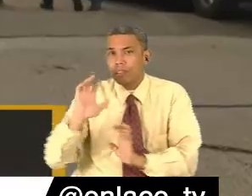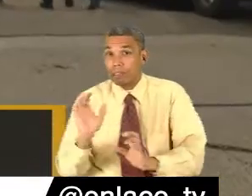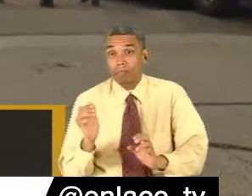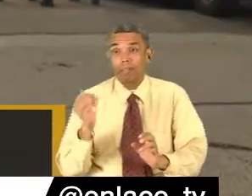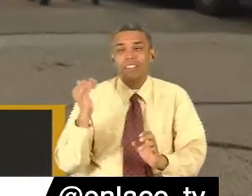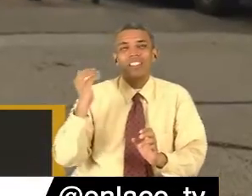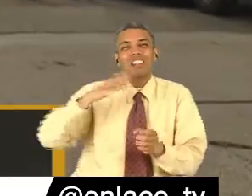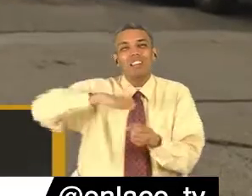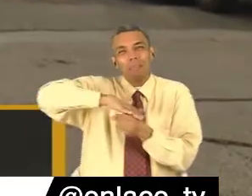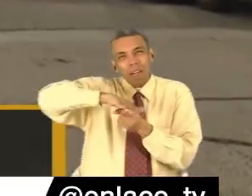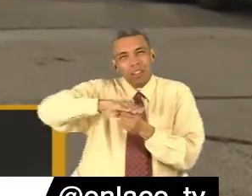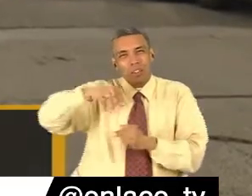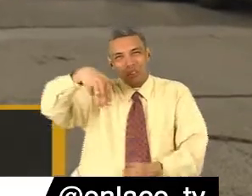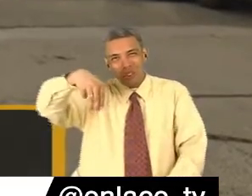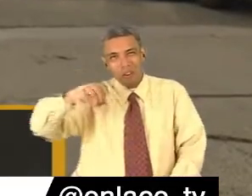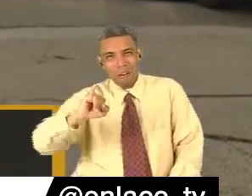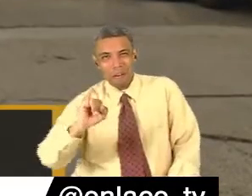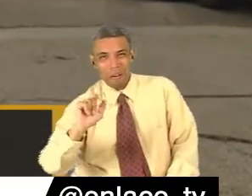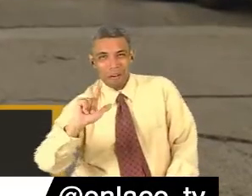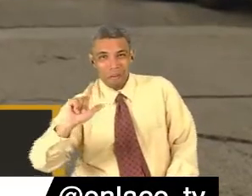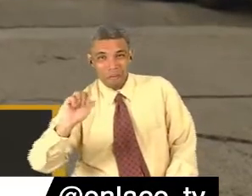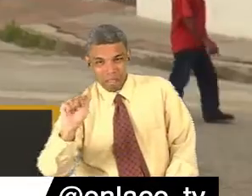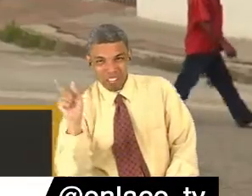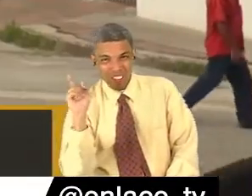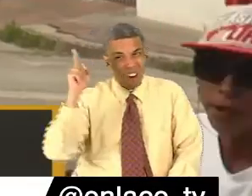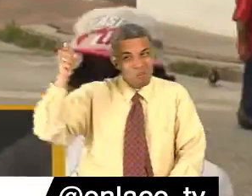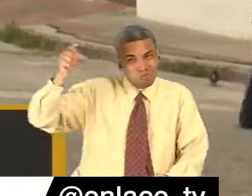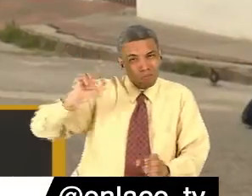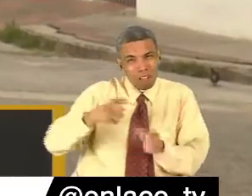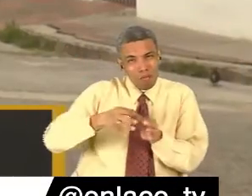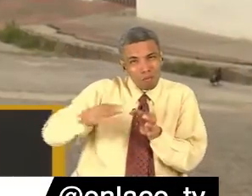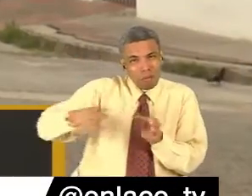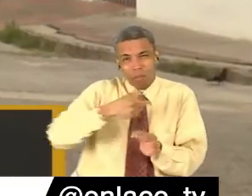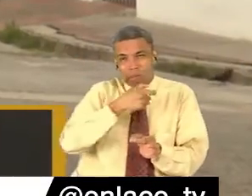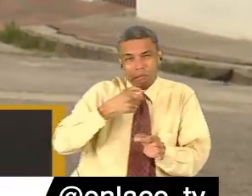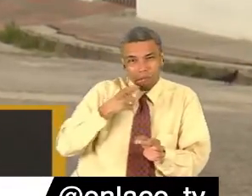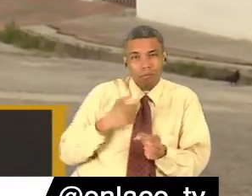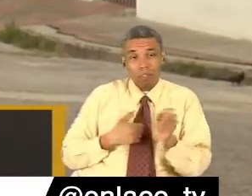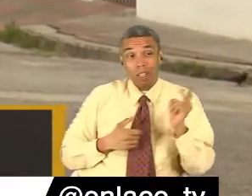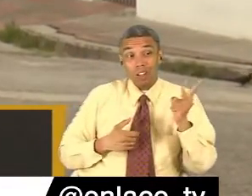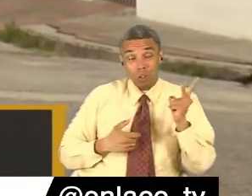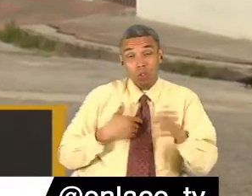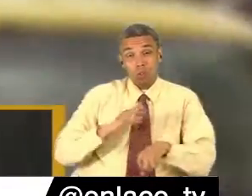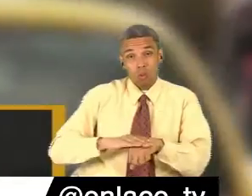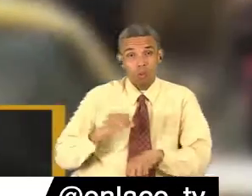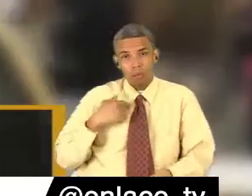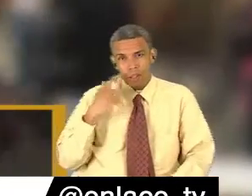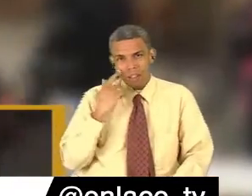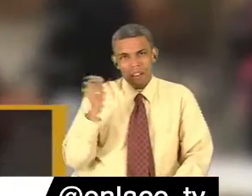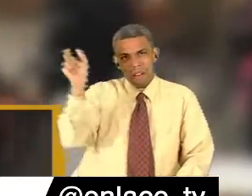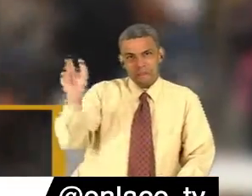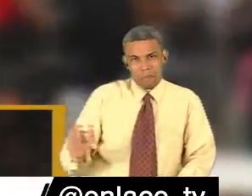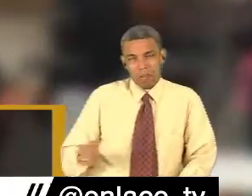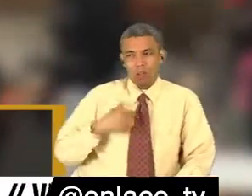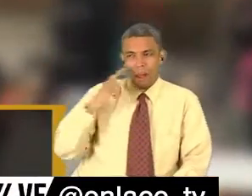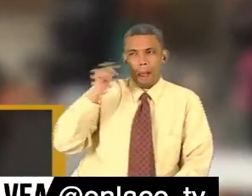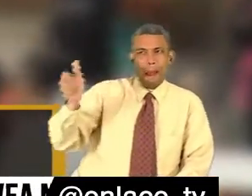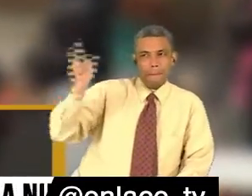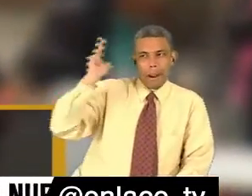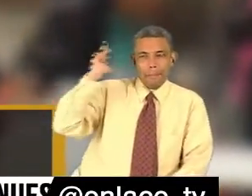el barrio La Milla. Este homicidio fue consecuencia de una deuda que tenía la esposa de esta pareja,